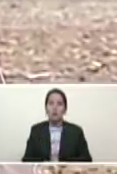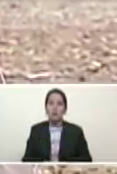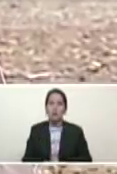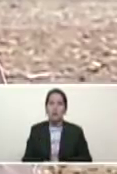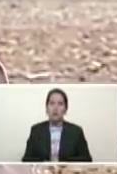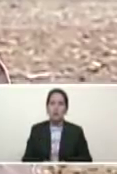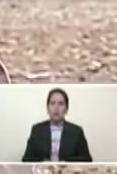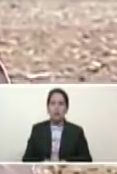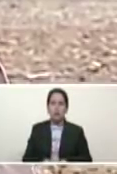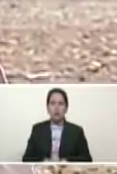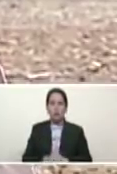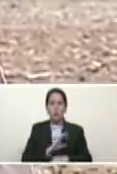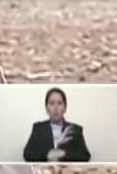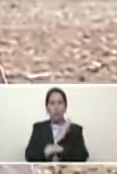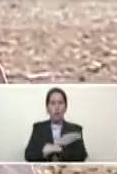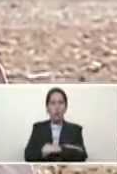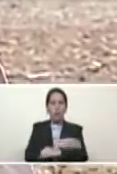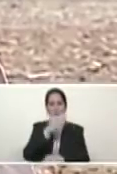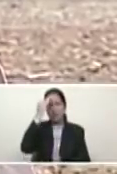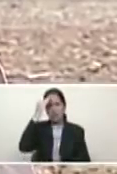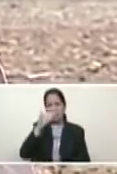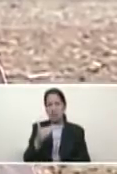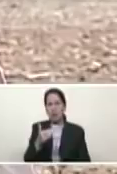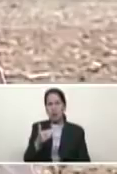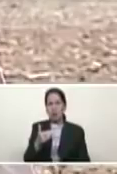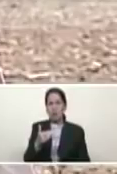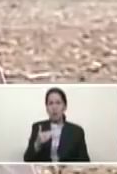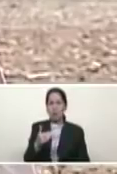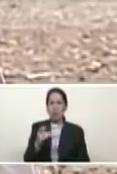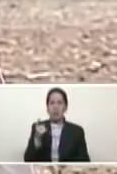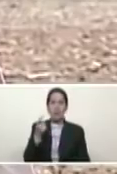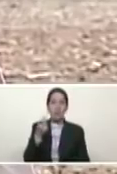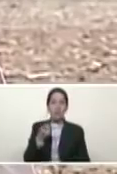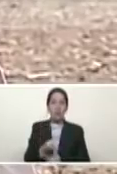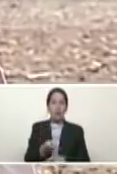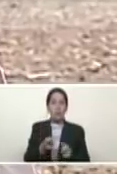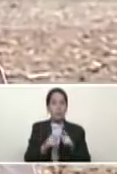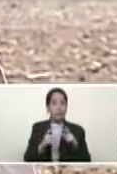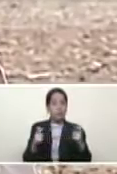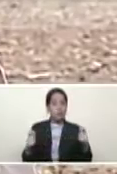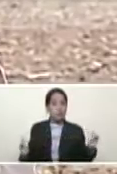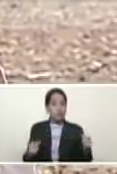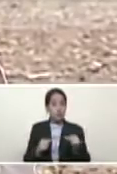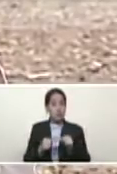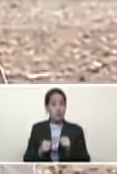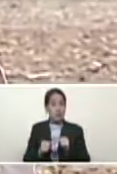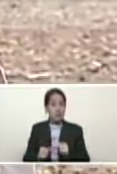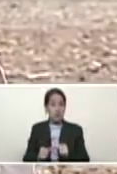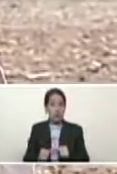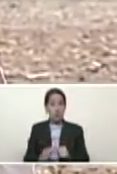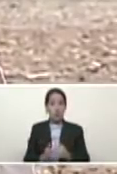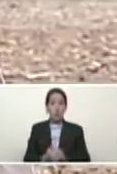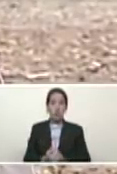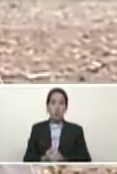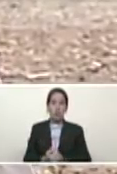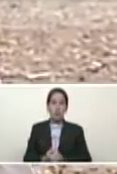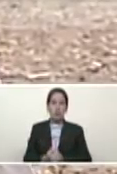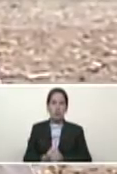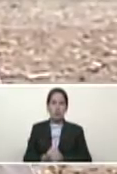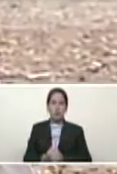tenemos un poder militar que debe expandirse, crecer, consolidarse.